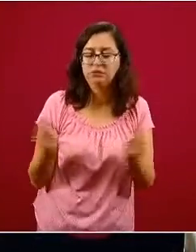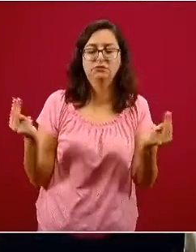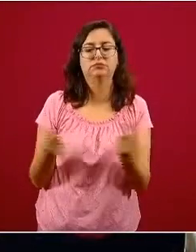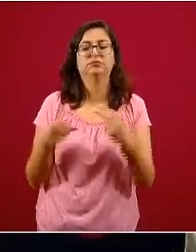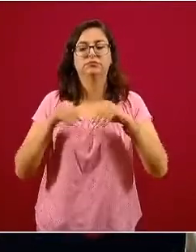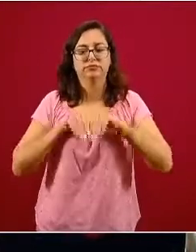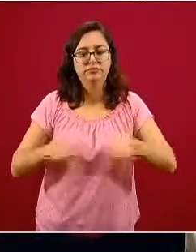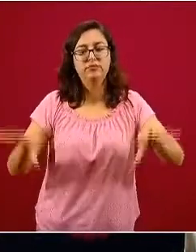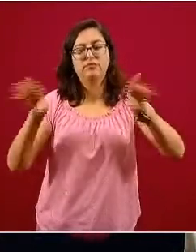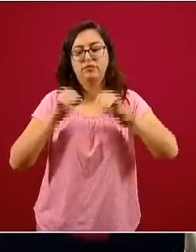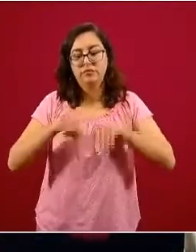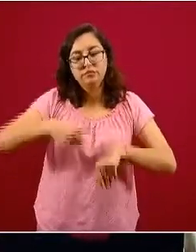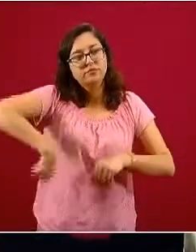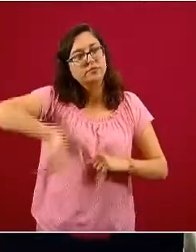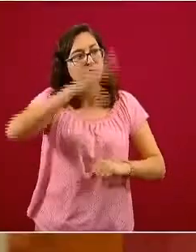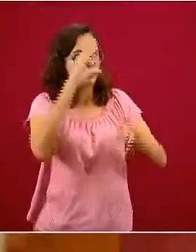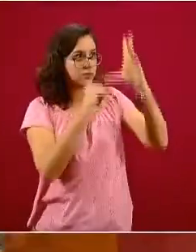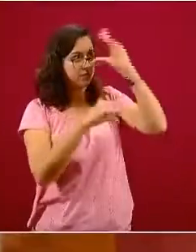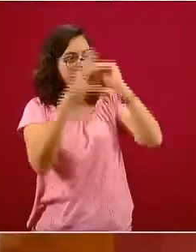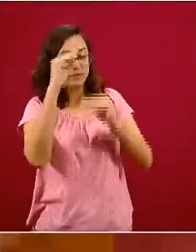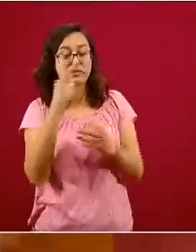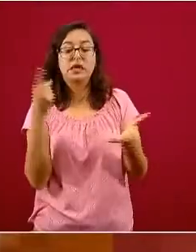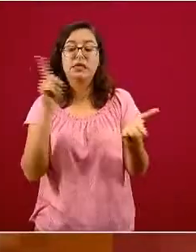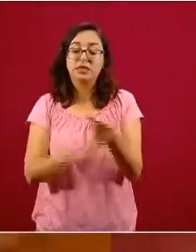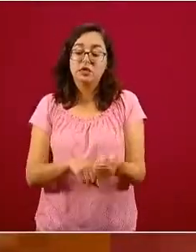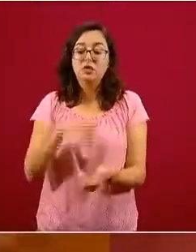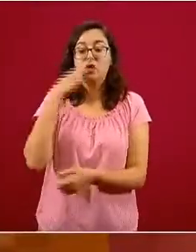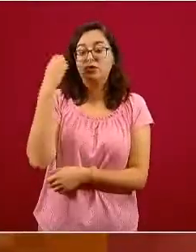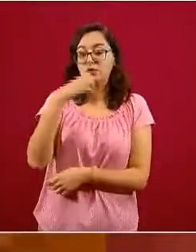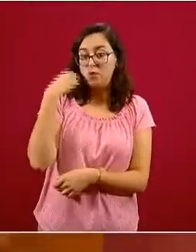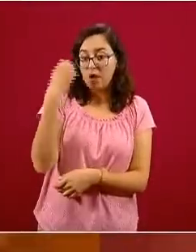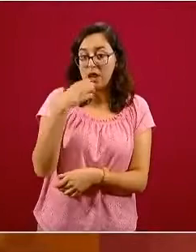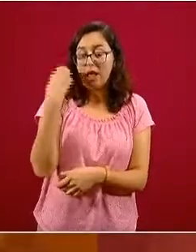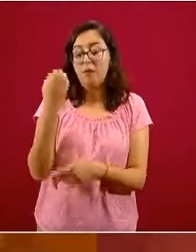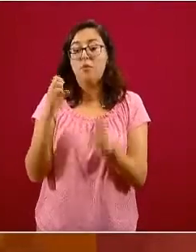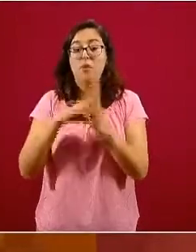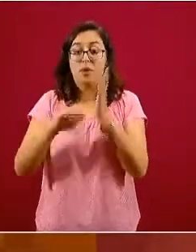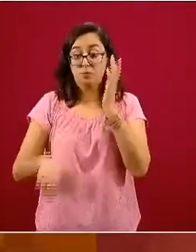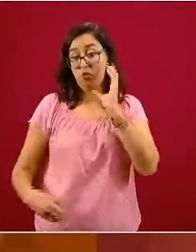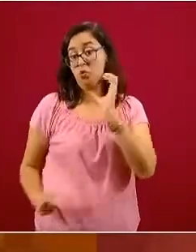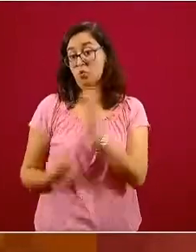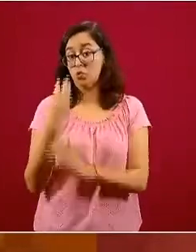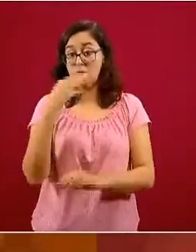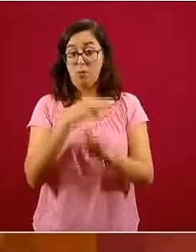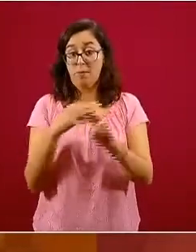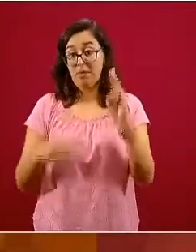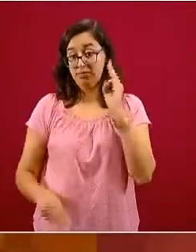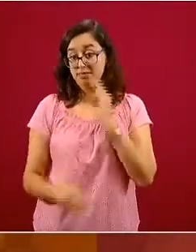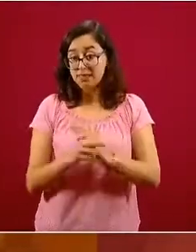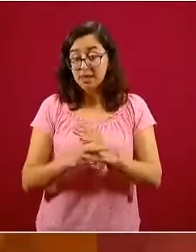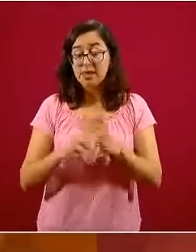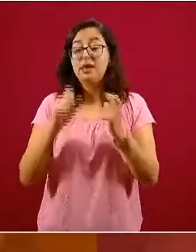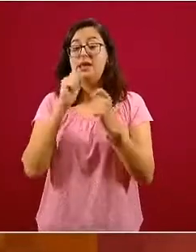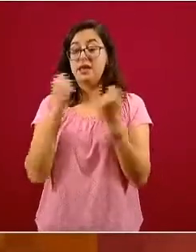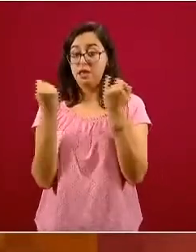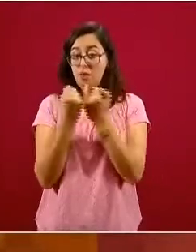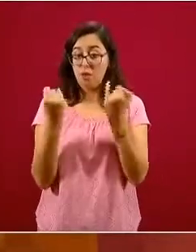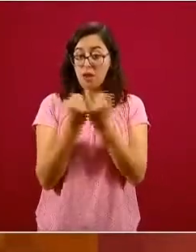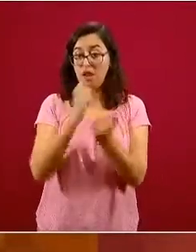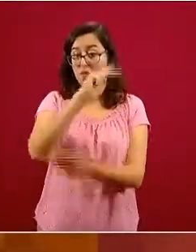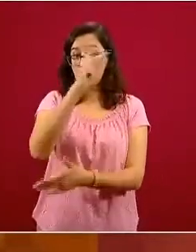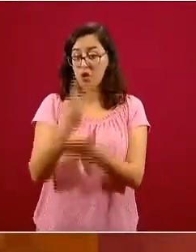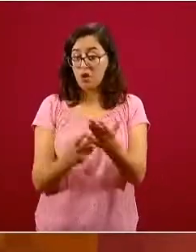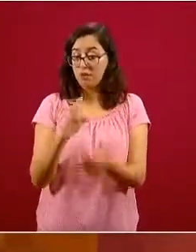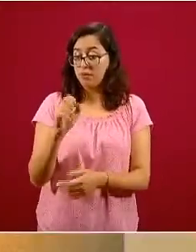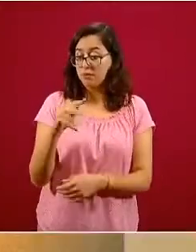esta alimentación saludable, en el sistema escolar, como con la asignatura nueva que se ha creado, en los programas de